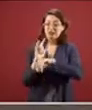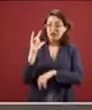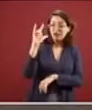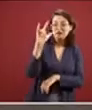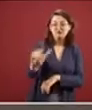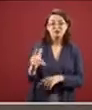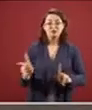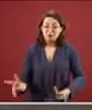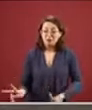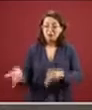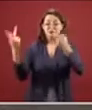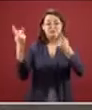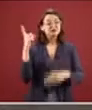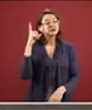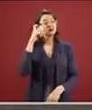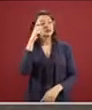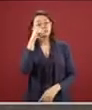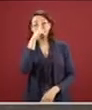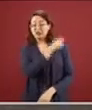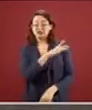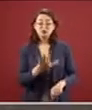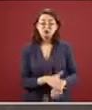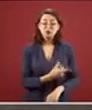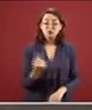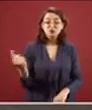porque el avión presidencial